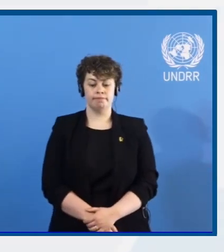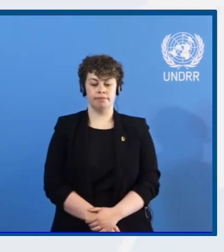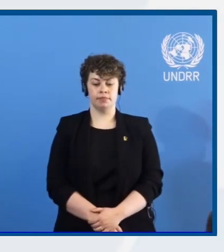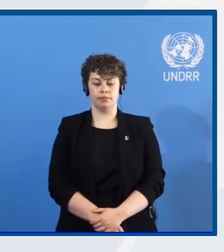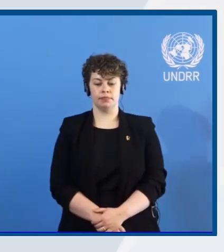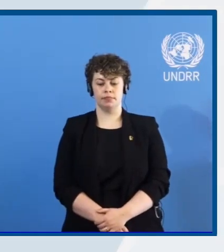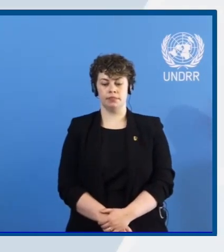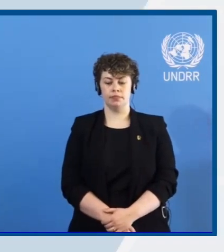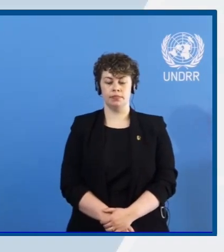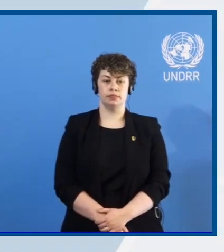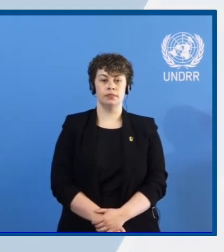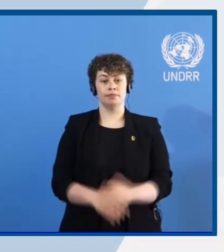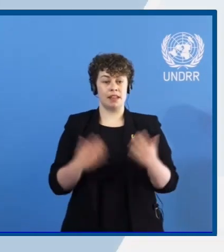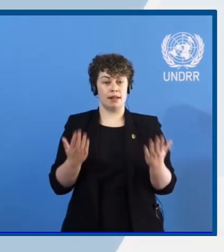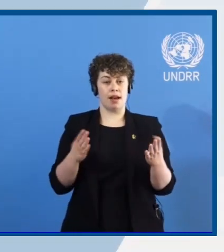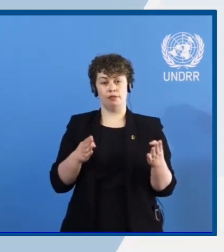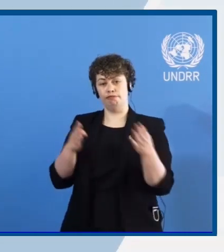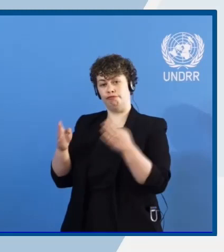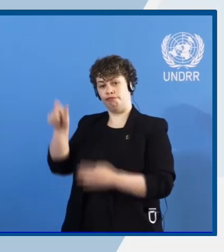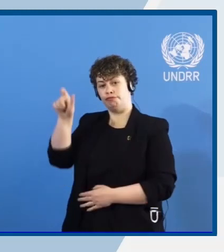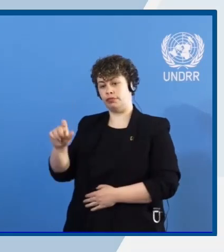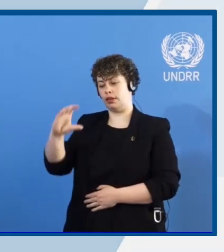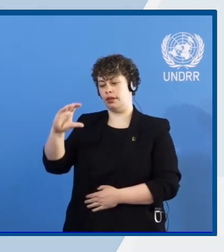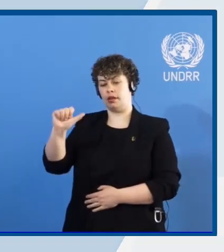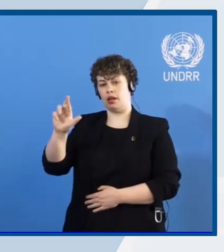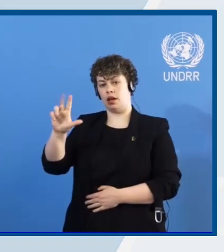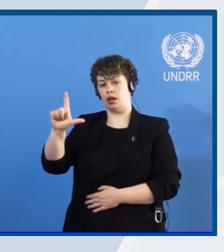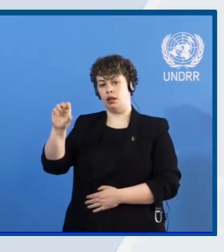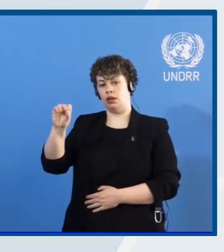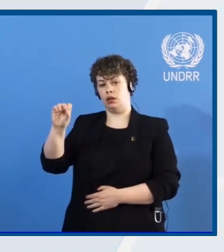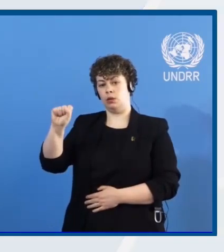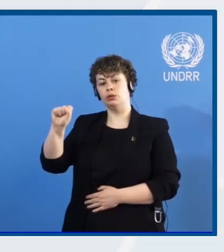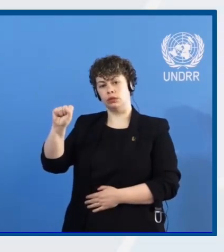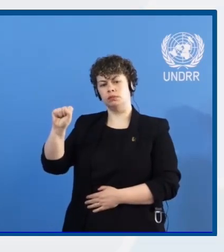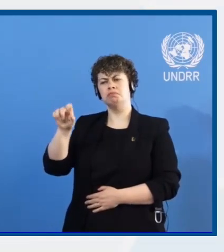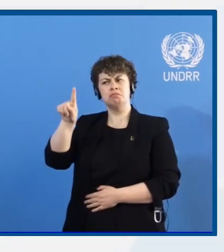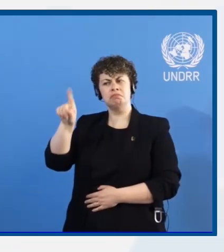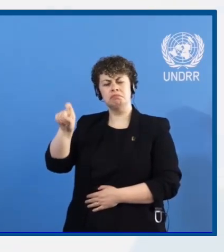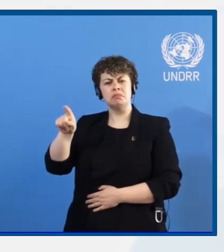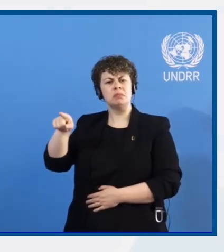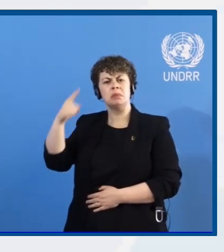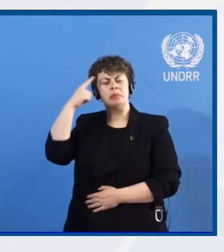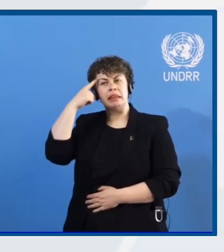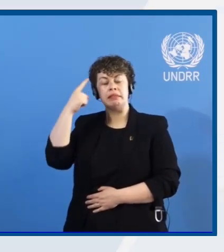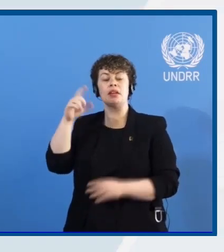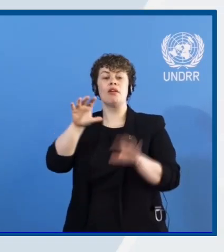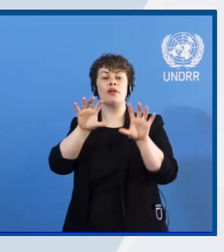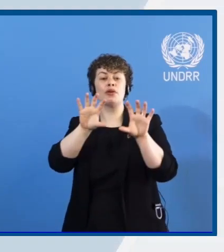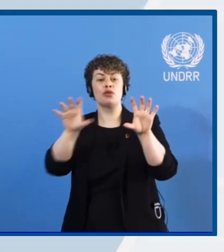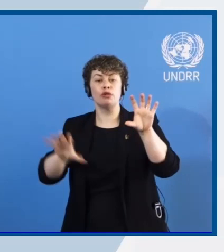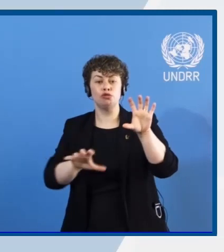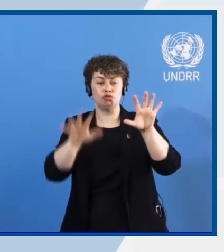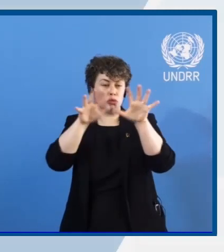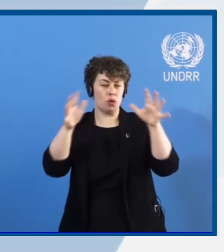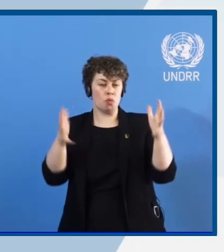and ask a different question. What are some of the unique challenges among the least developed countries in